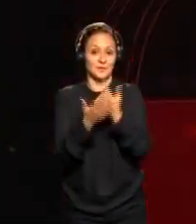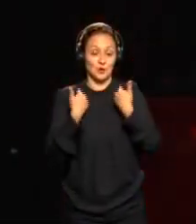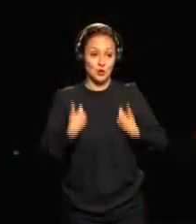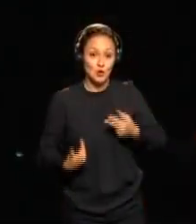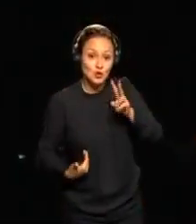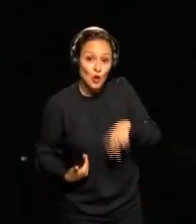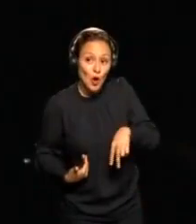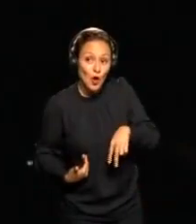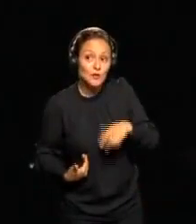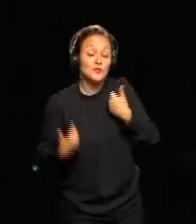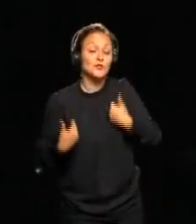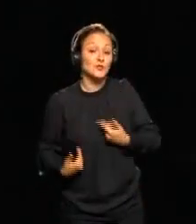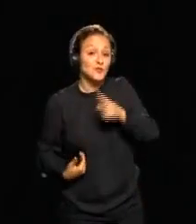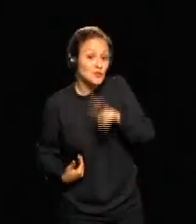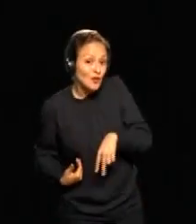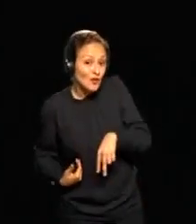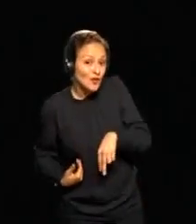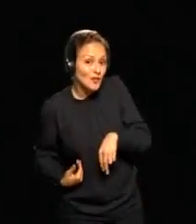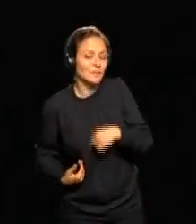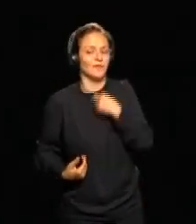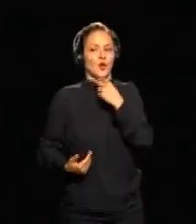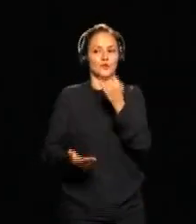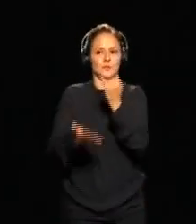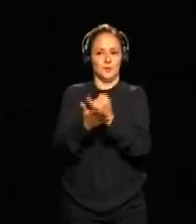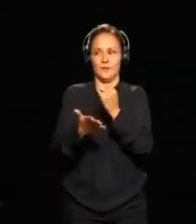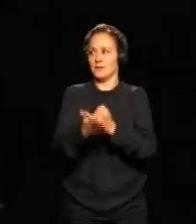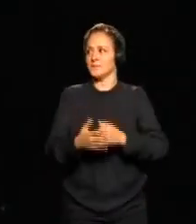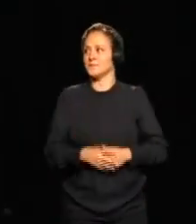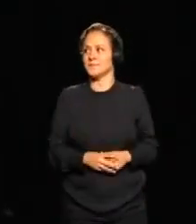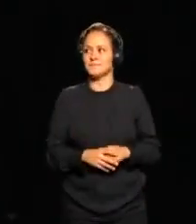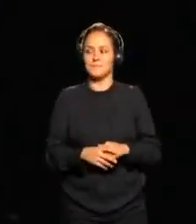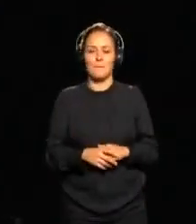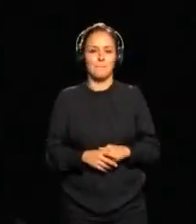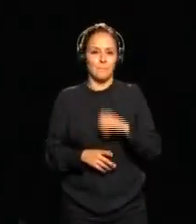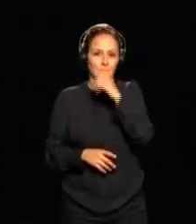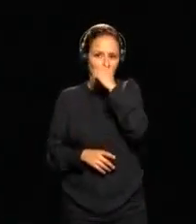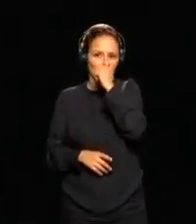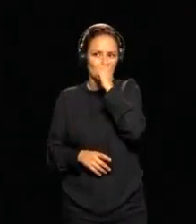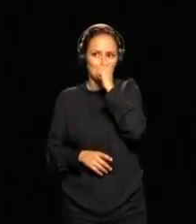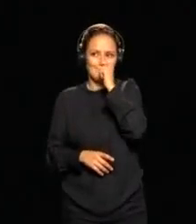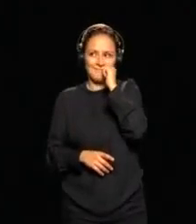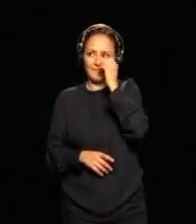Yo soy aquel negrito, yo soy aquel negrito, yo soy.